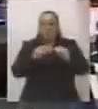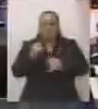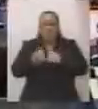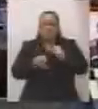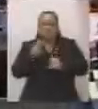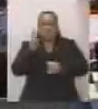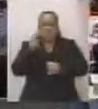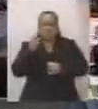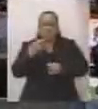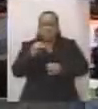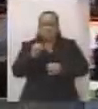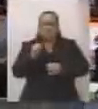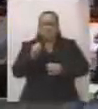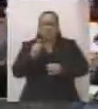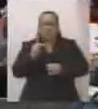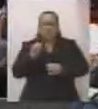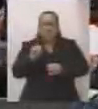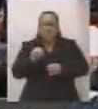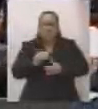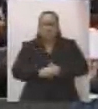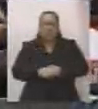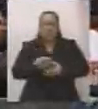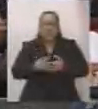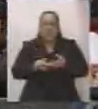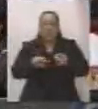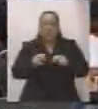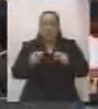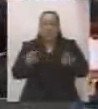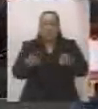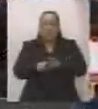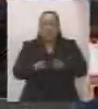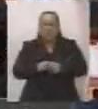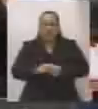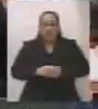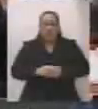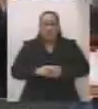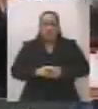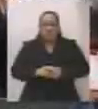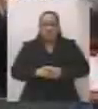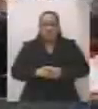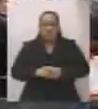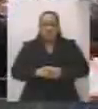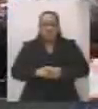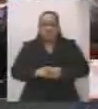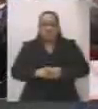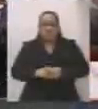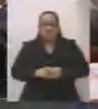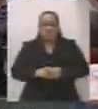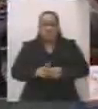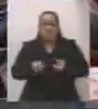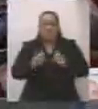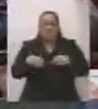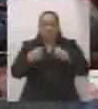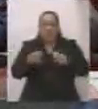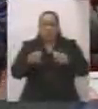profesor Maskin, tiene que ver con que la desigualdad, cuando se da, puede ser revertida